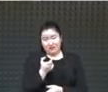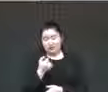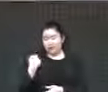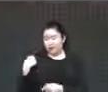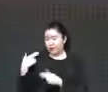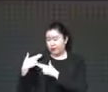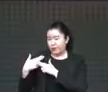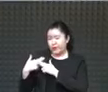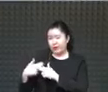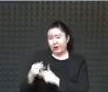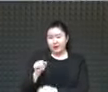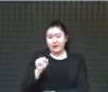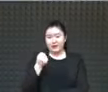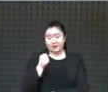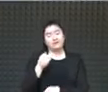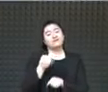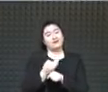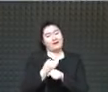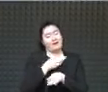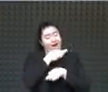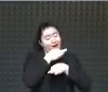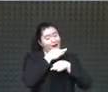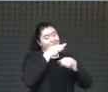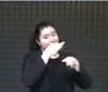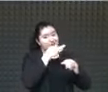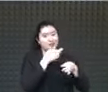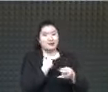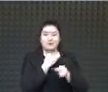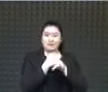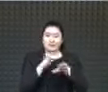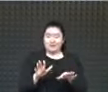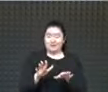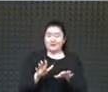sería el informe, jefa de gobierno. Muchas gracias.